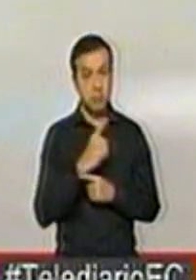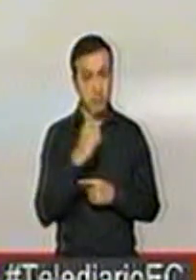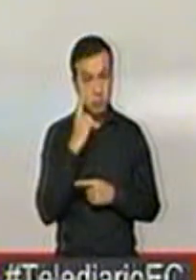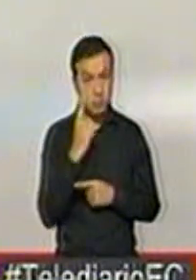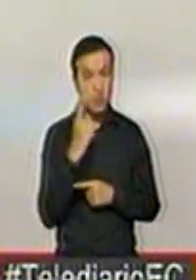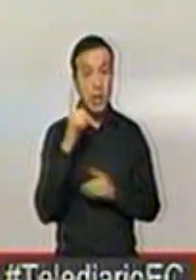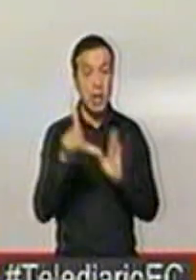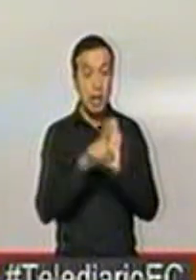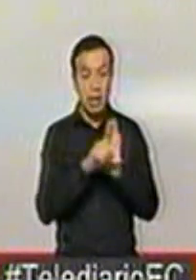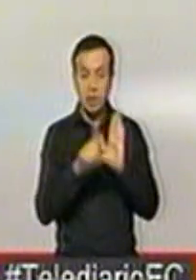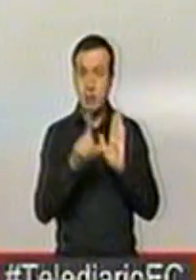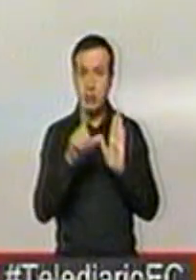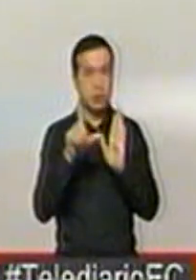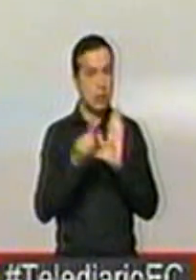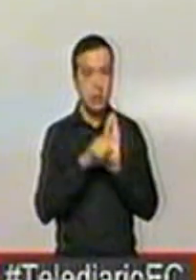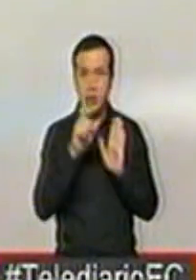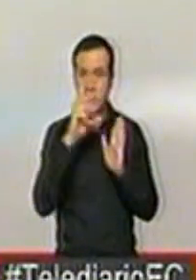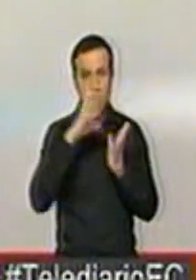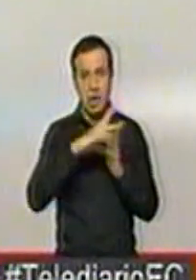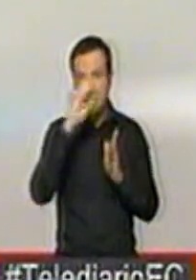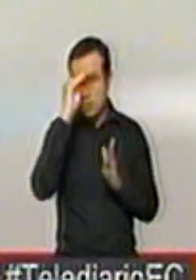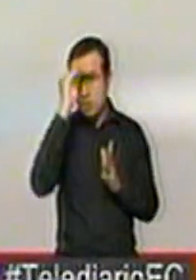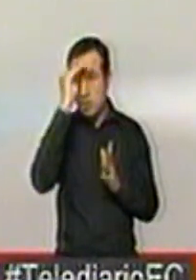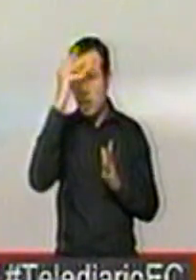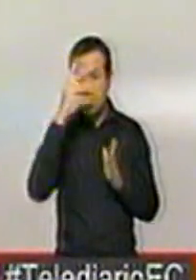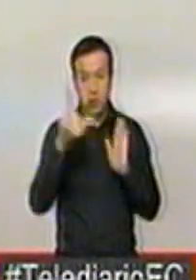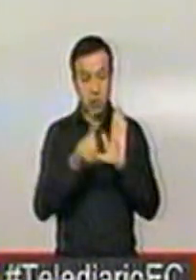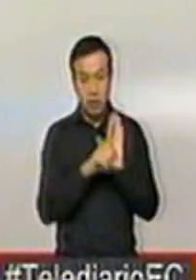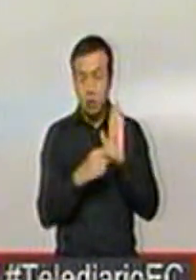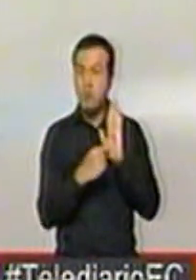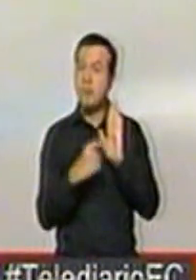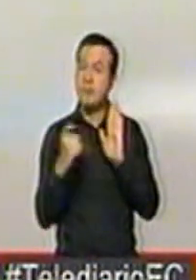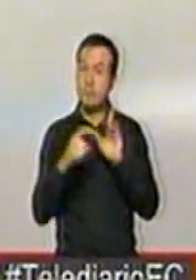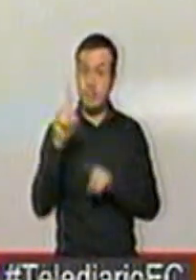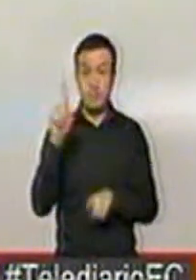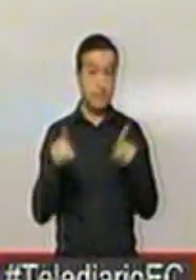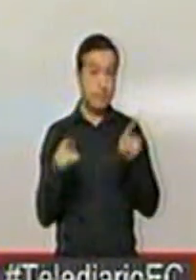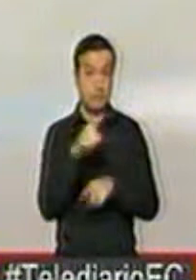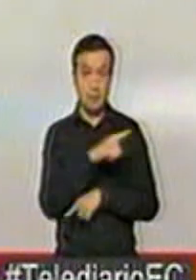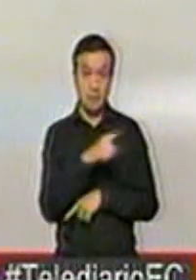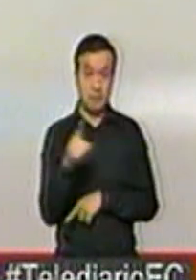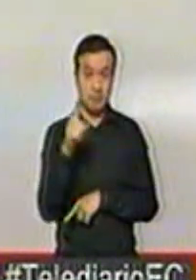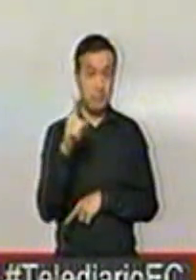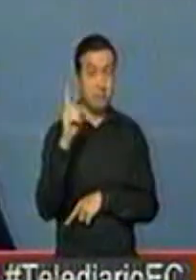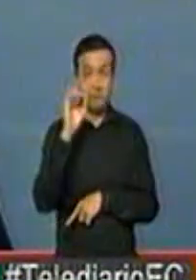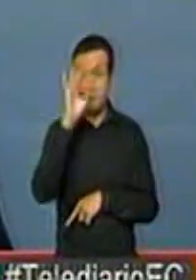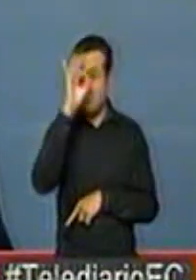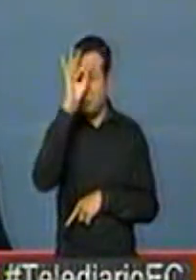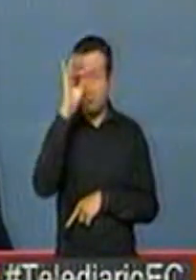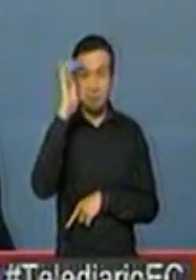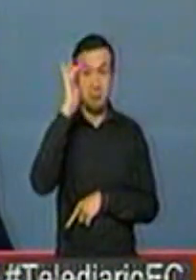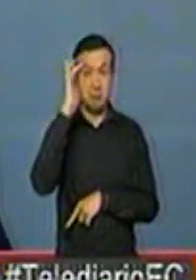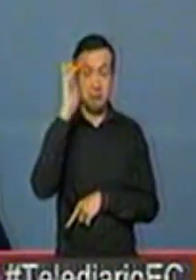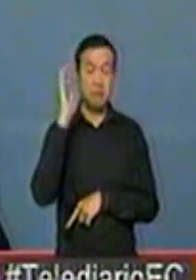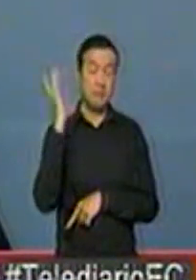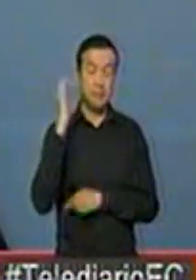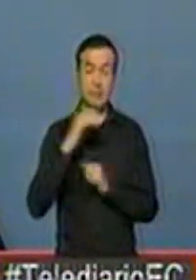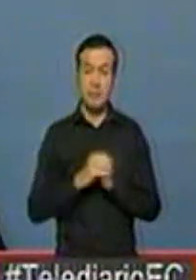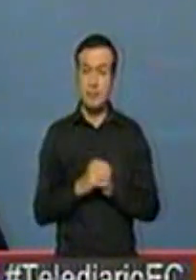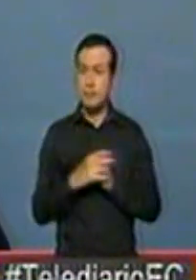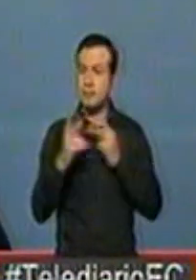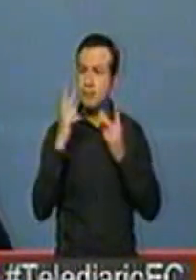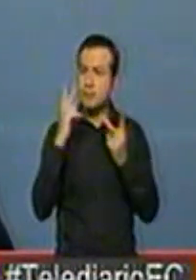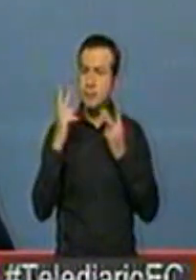el conocimiento jurídico que en muchos casos evidentemente me ha preocupado a usted le llama la atención el haber hallado